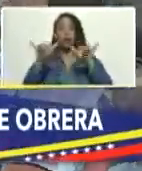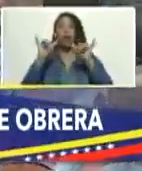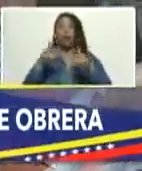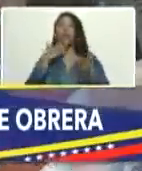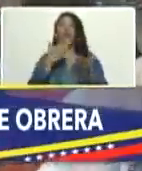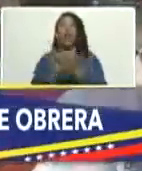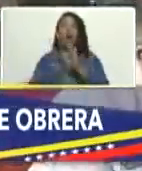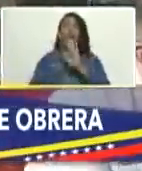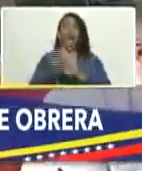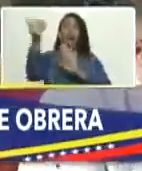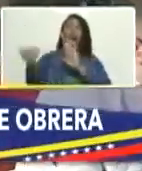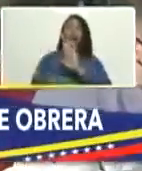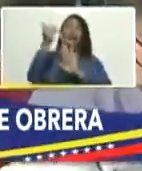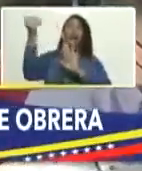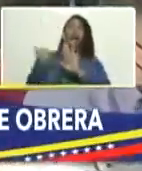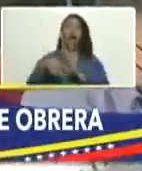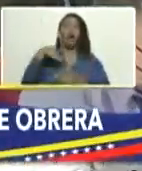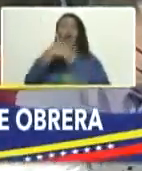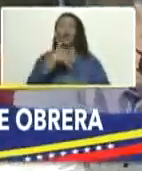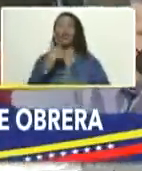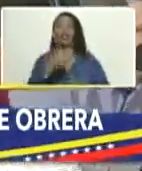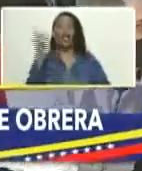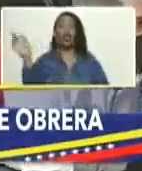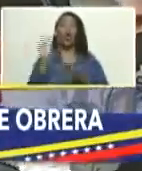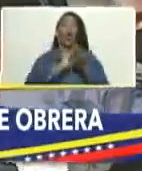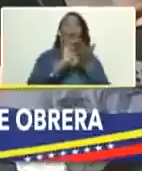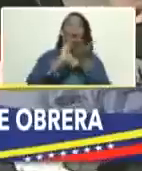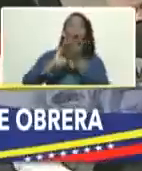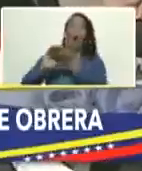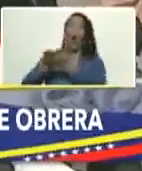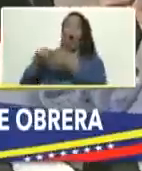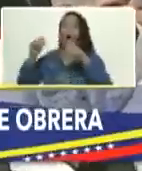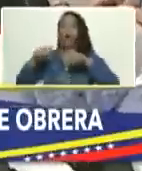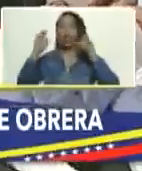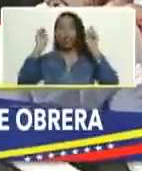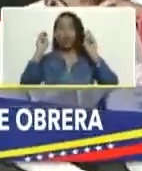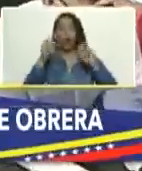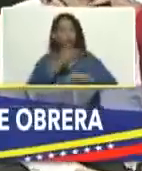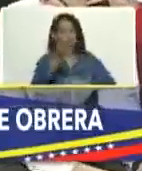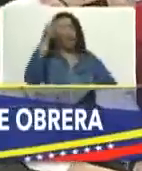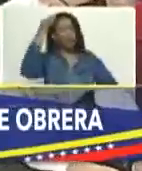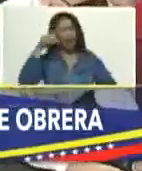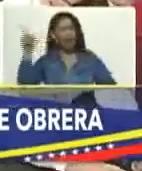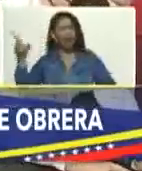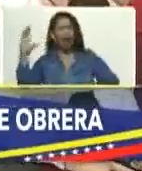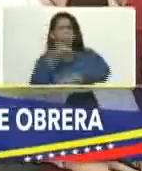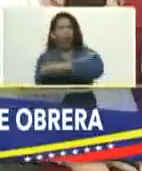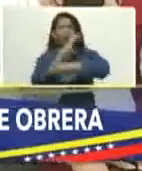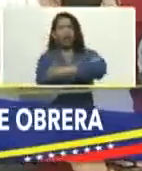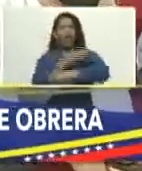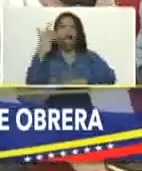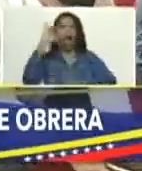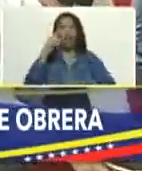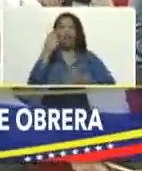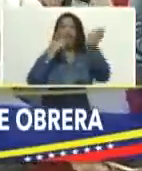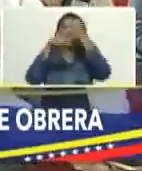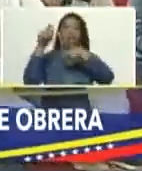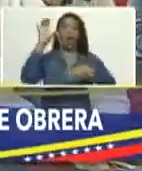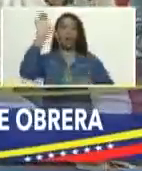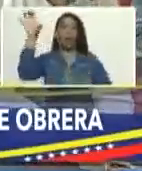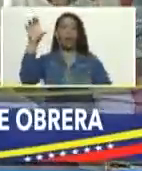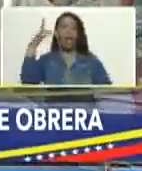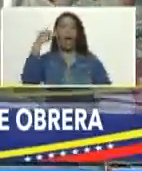las sanciones cuando dicen que ellos solucionarían esto. ¿Ustedes creen que esa derecha vendepatria tendría